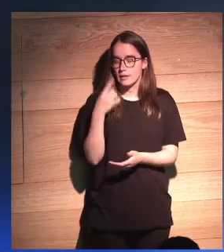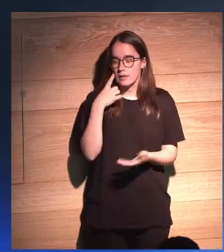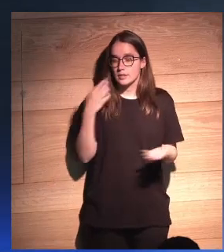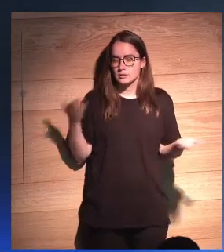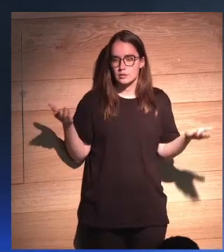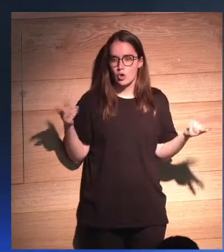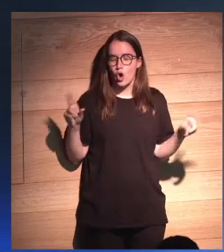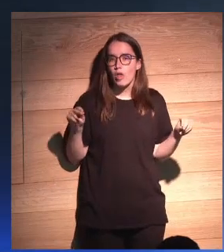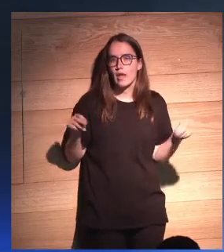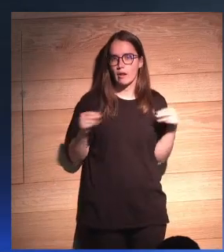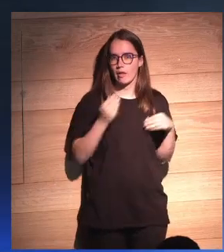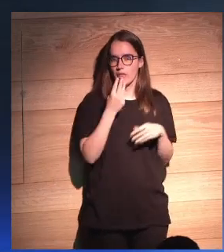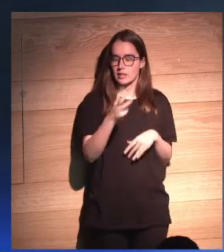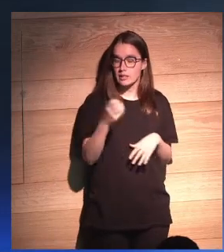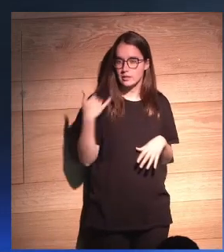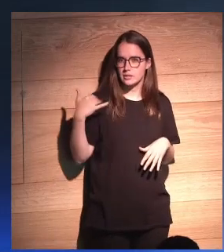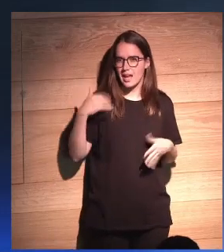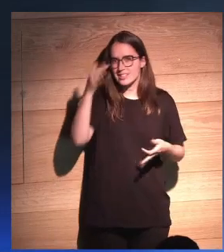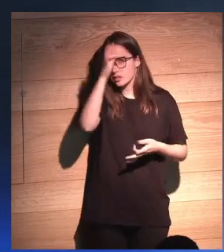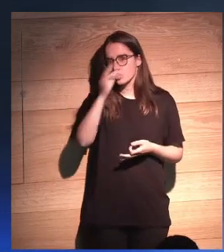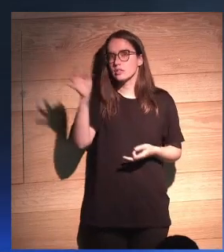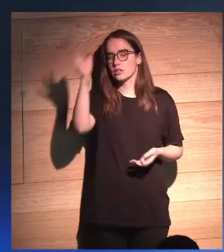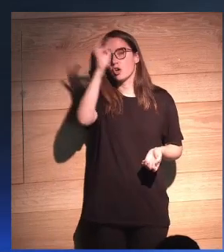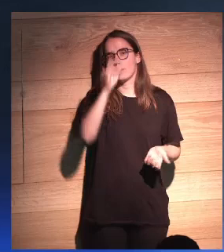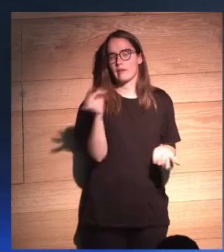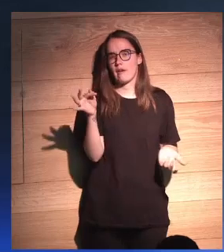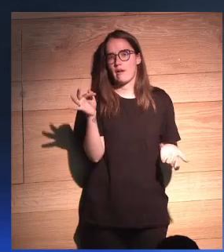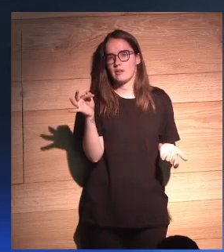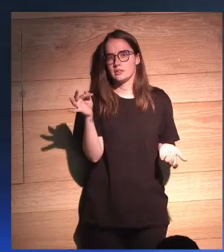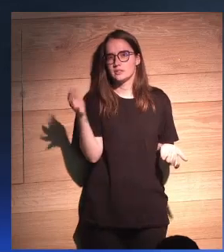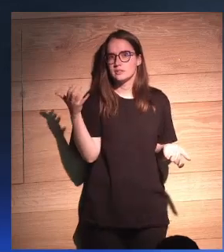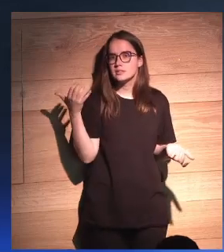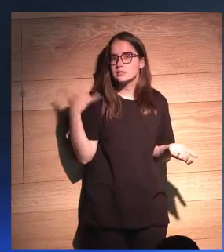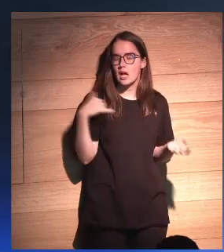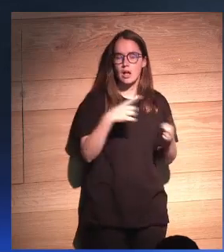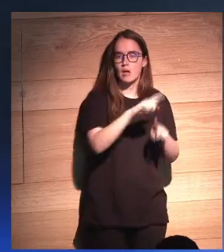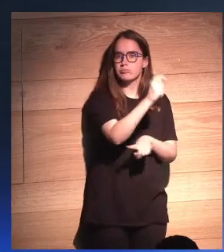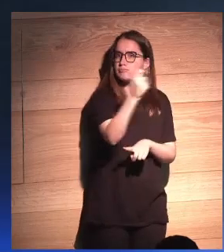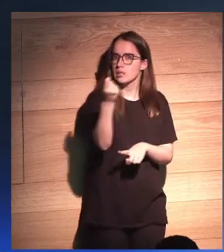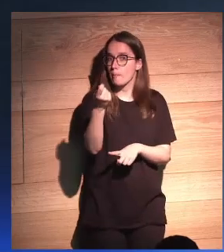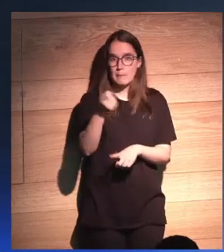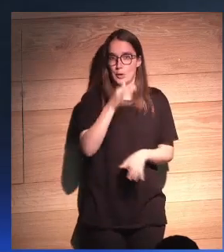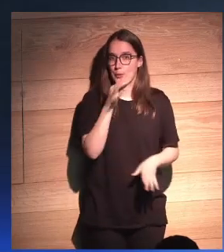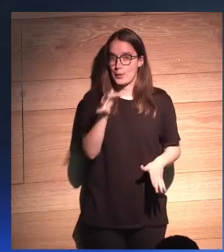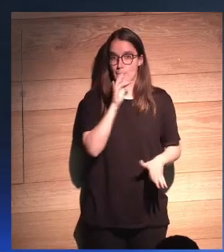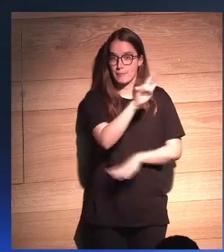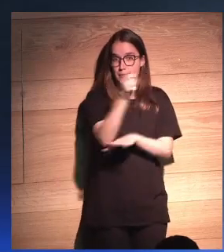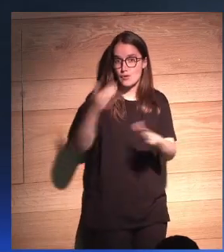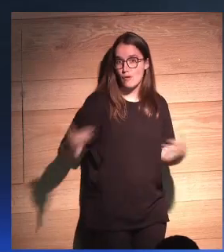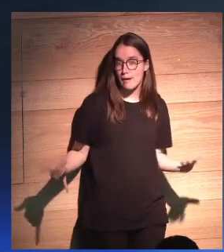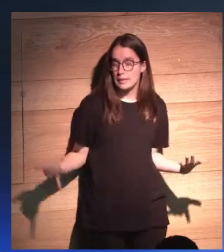dices, joder, tengo ya 30 años y se supone que yo tenía que haber conseguido X cosas y todavía no están saliendo